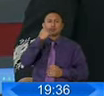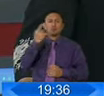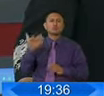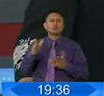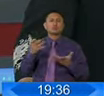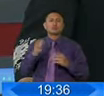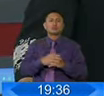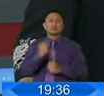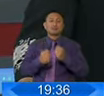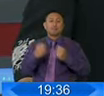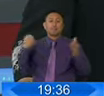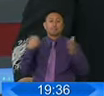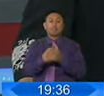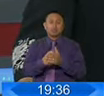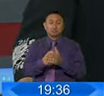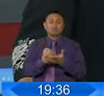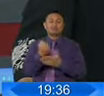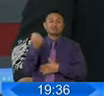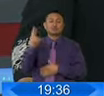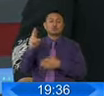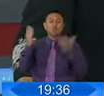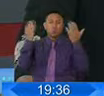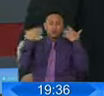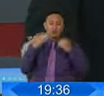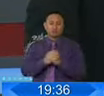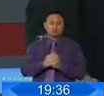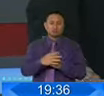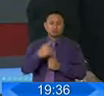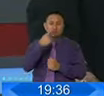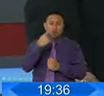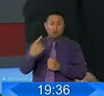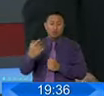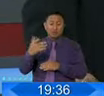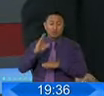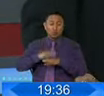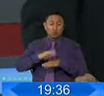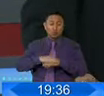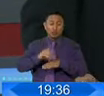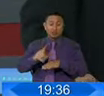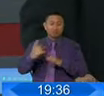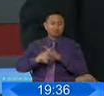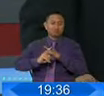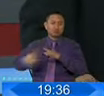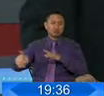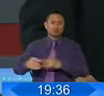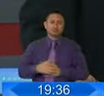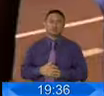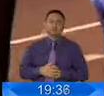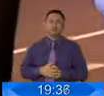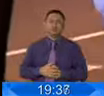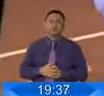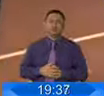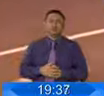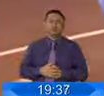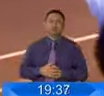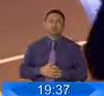accidente de tránsito en el sur de la ciudad de Guayaquil. El conductor que aparentemente causó el siniestro se dio a la fuga.